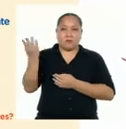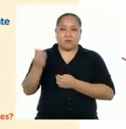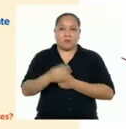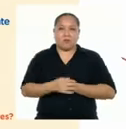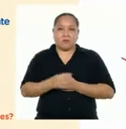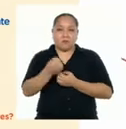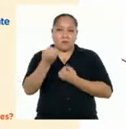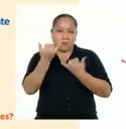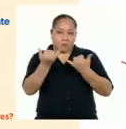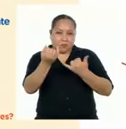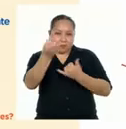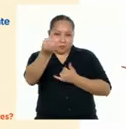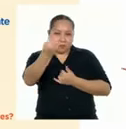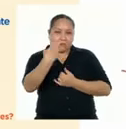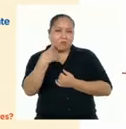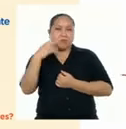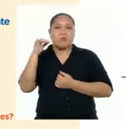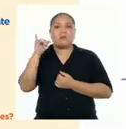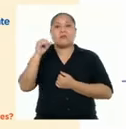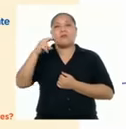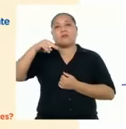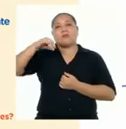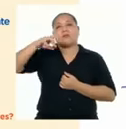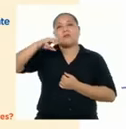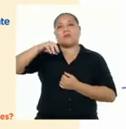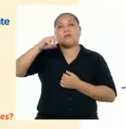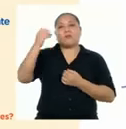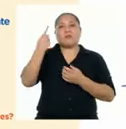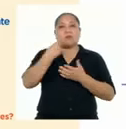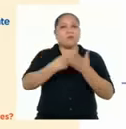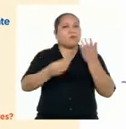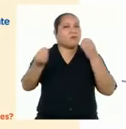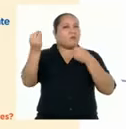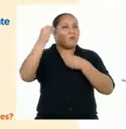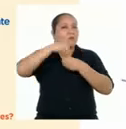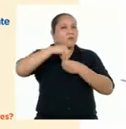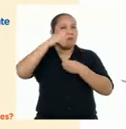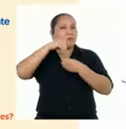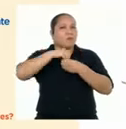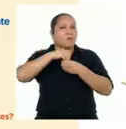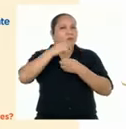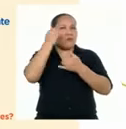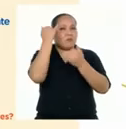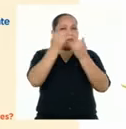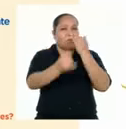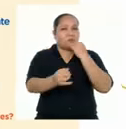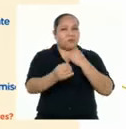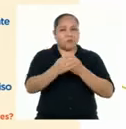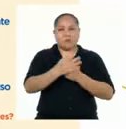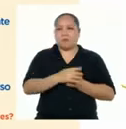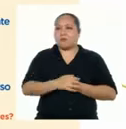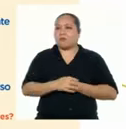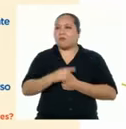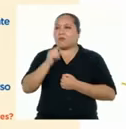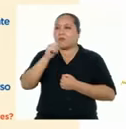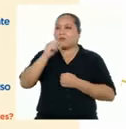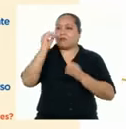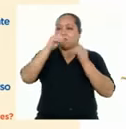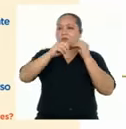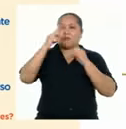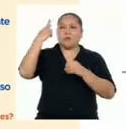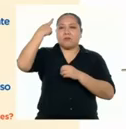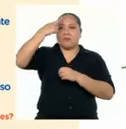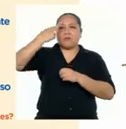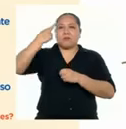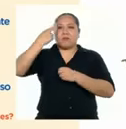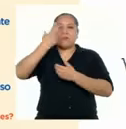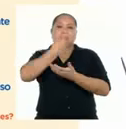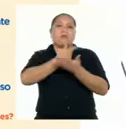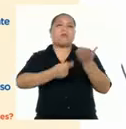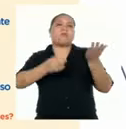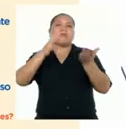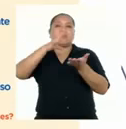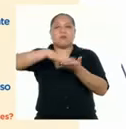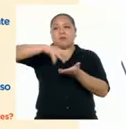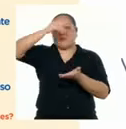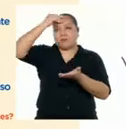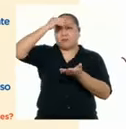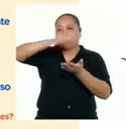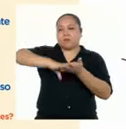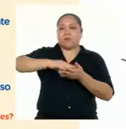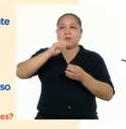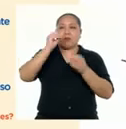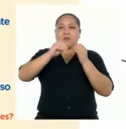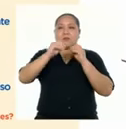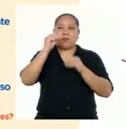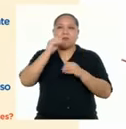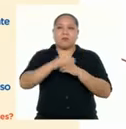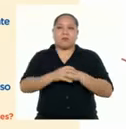Ahora dime, Yanira, ¿qué pondrás en el final de la crónica? Haré una reflexión sobre lo que aprendimos. He puesto algo